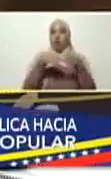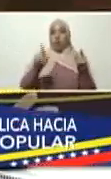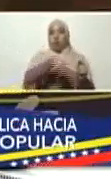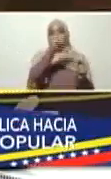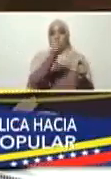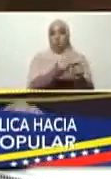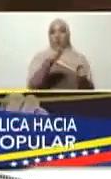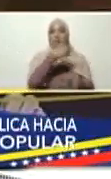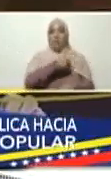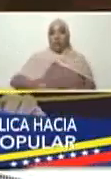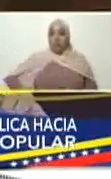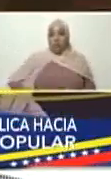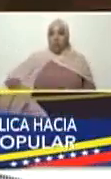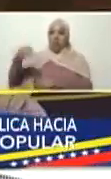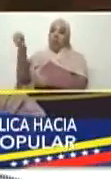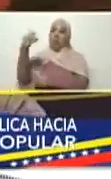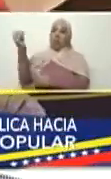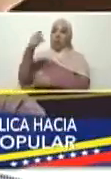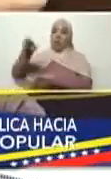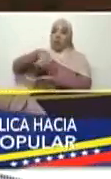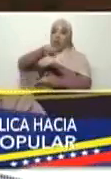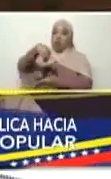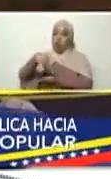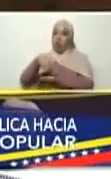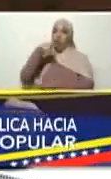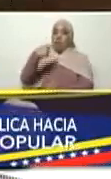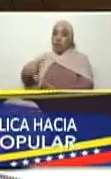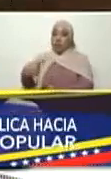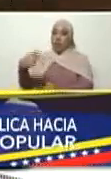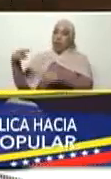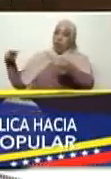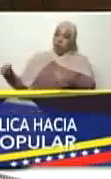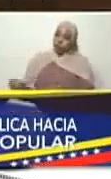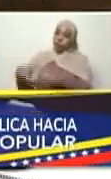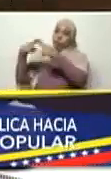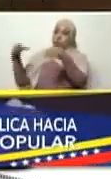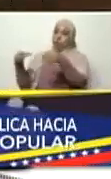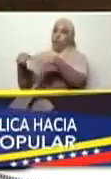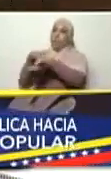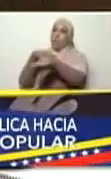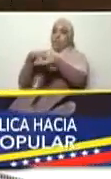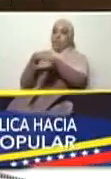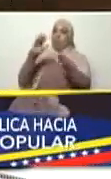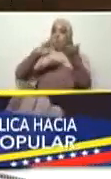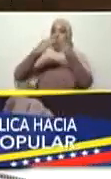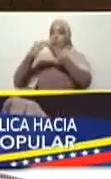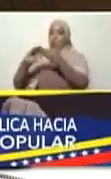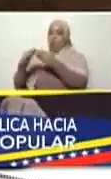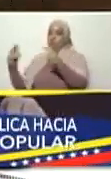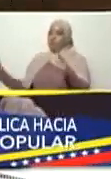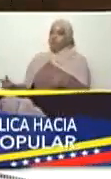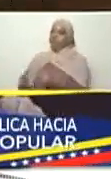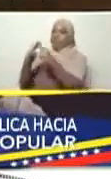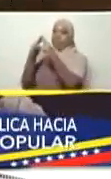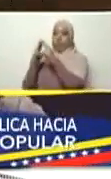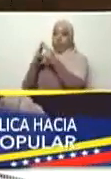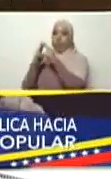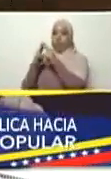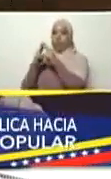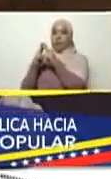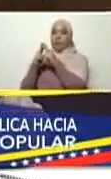Jorge Rodríguez, la instaló, inmediatamente tuvimos un encuentro con el Ministerio de las Comunas y arrancamos